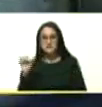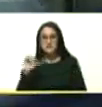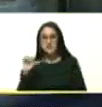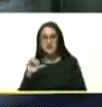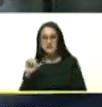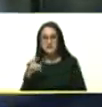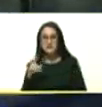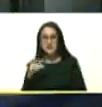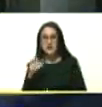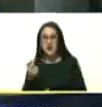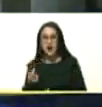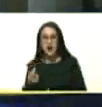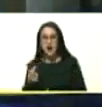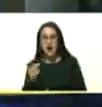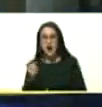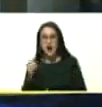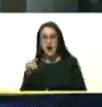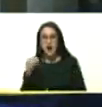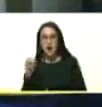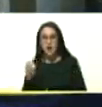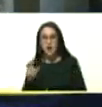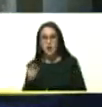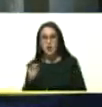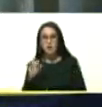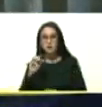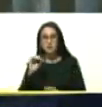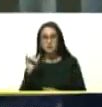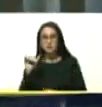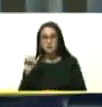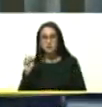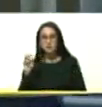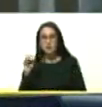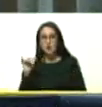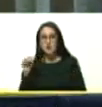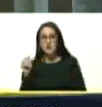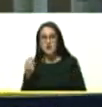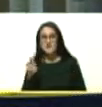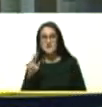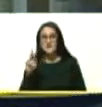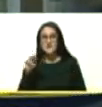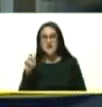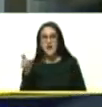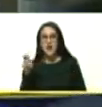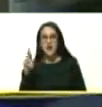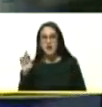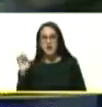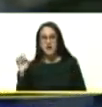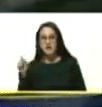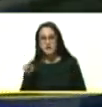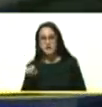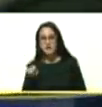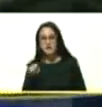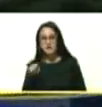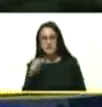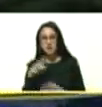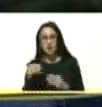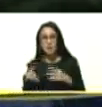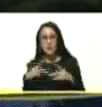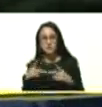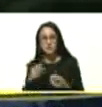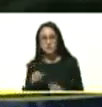inglesa, salsa de ajo, salsa soya, vinagre, vinagre ensalada, vinagre de vino. Este es un proceso